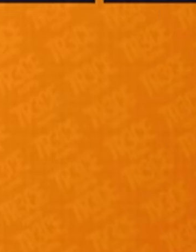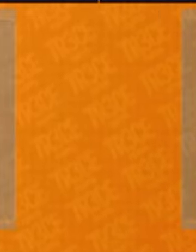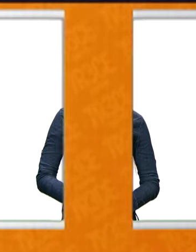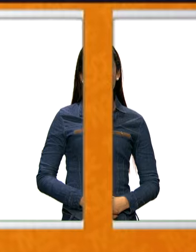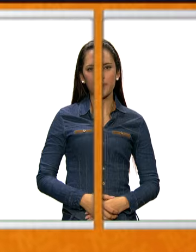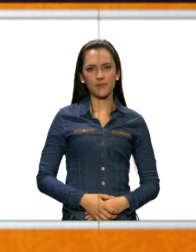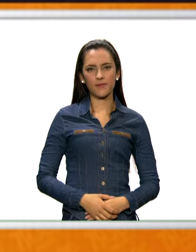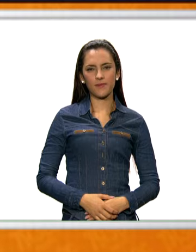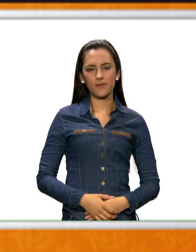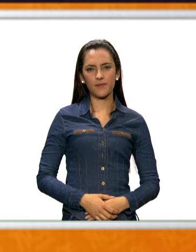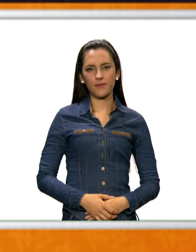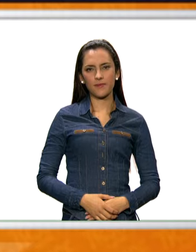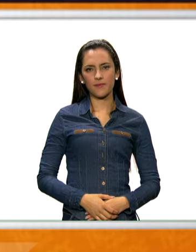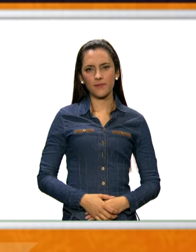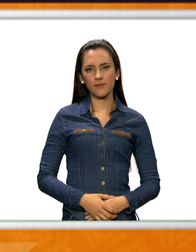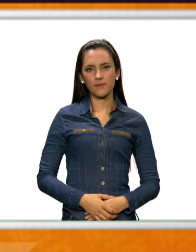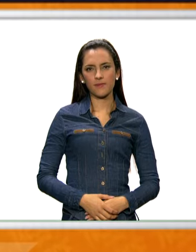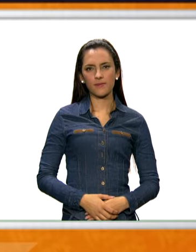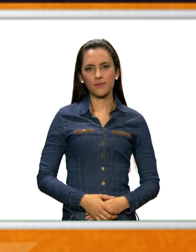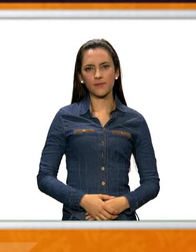Trust your brother.